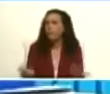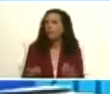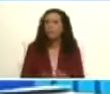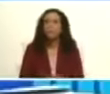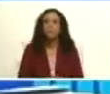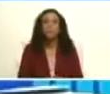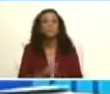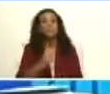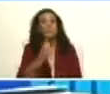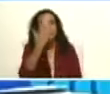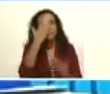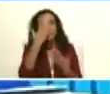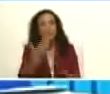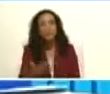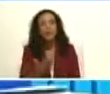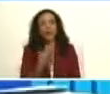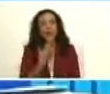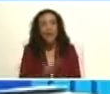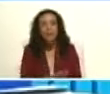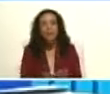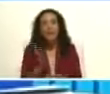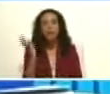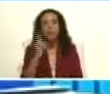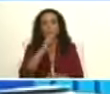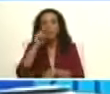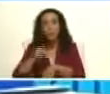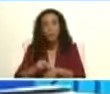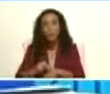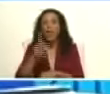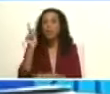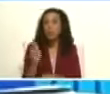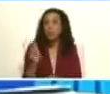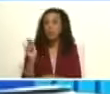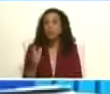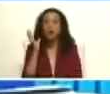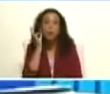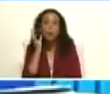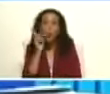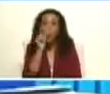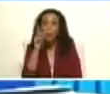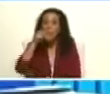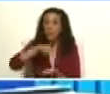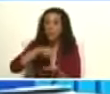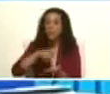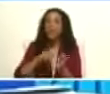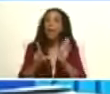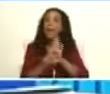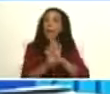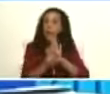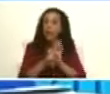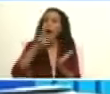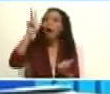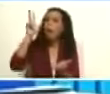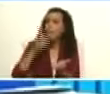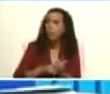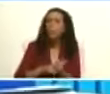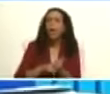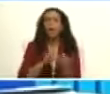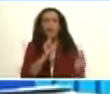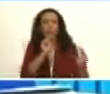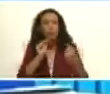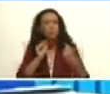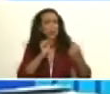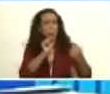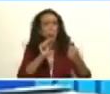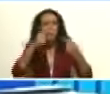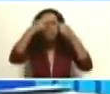Bueno, primero que nada, agradecer a la Asamblea Nacional, a los diputados, a las diputadas, porque esta ley fue aprobada, fue discutida,